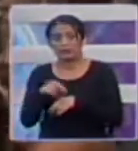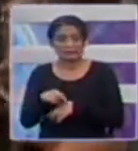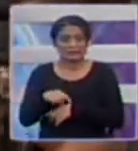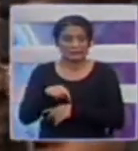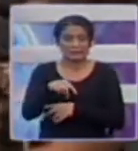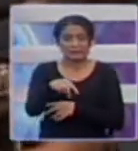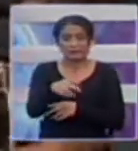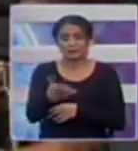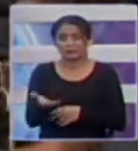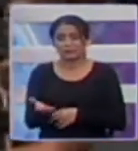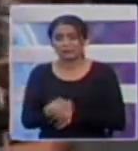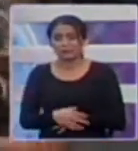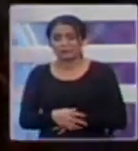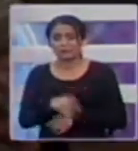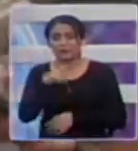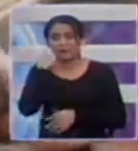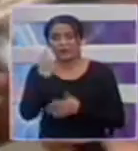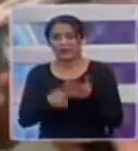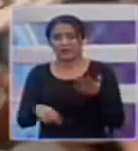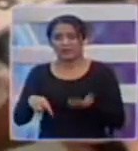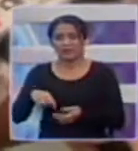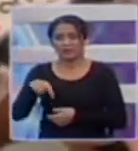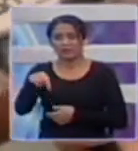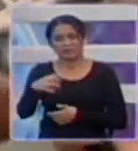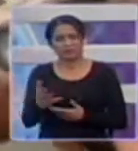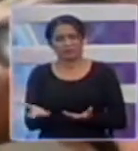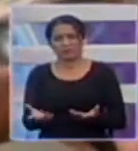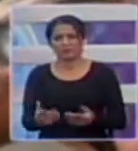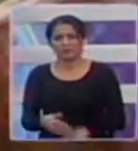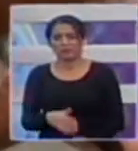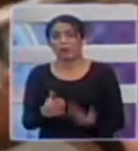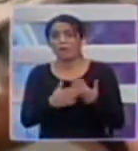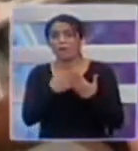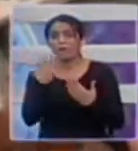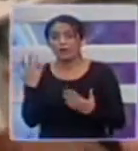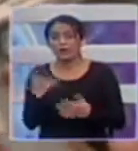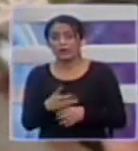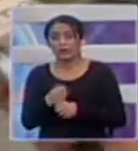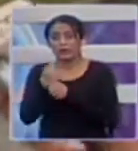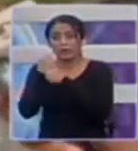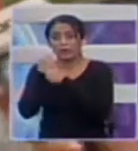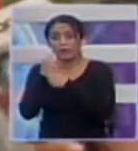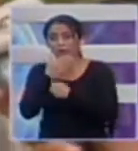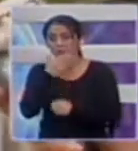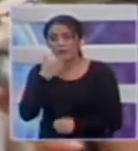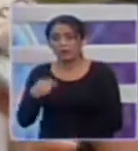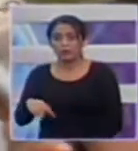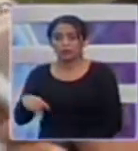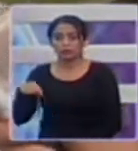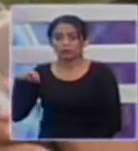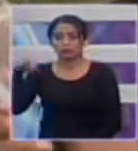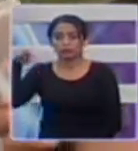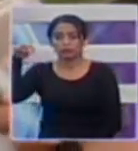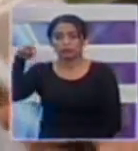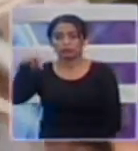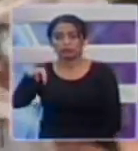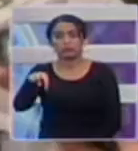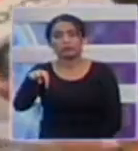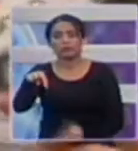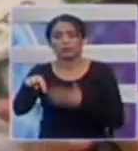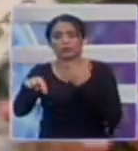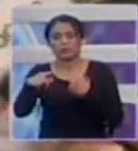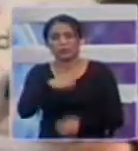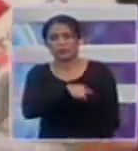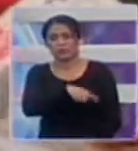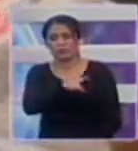hemos caminado tanto para nada. Más fácil y seguro es subir ahí y cruzar al frente por el paso peatonal. Por aquí